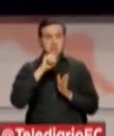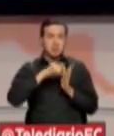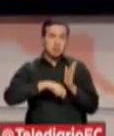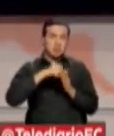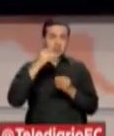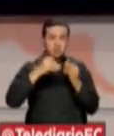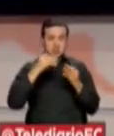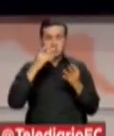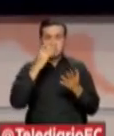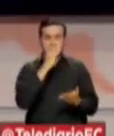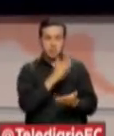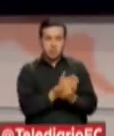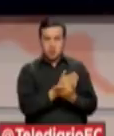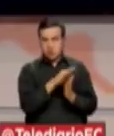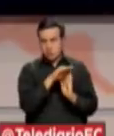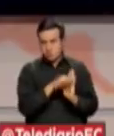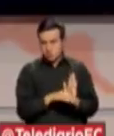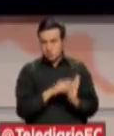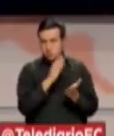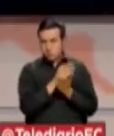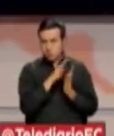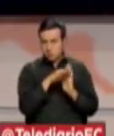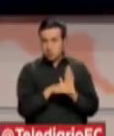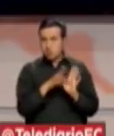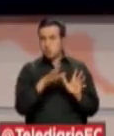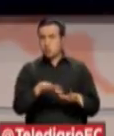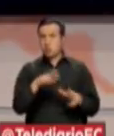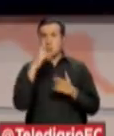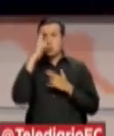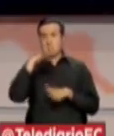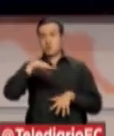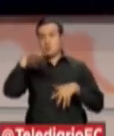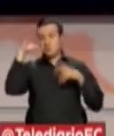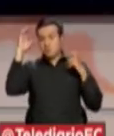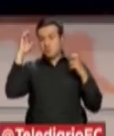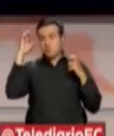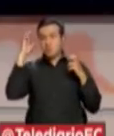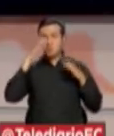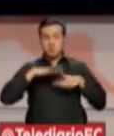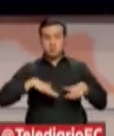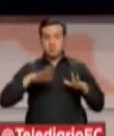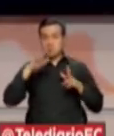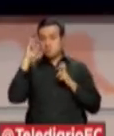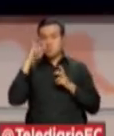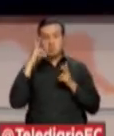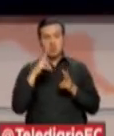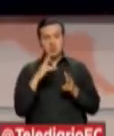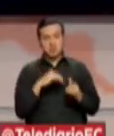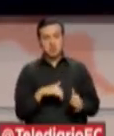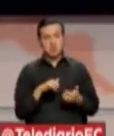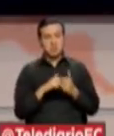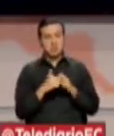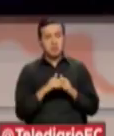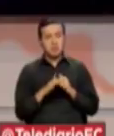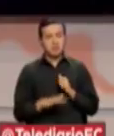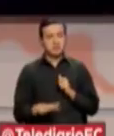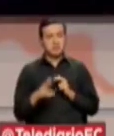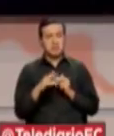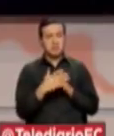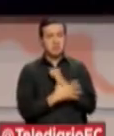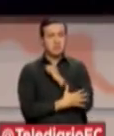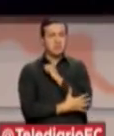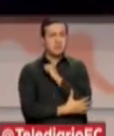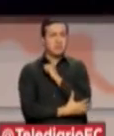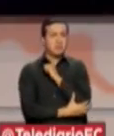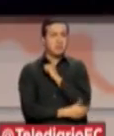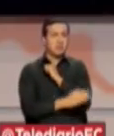aplacar la situación se retiran de allí o se retiran los ministerios seguimos en lo mismo y no encontramos a lo mejor más